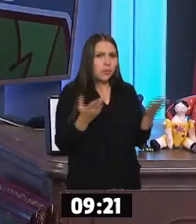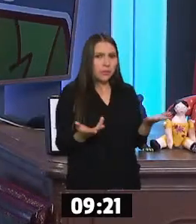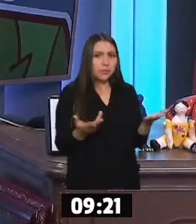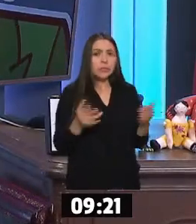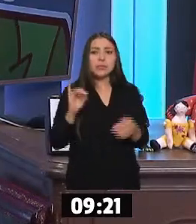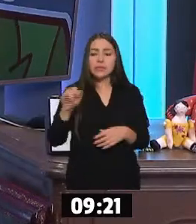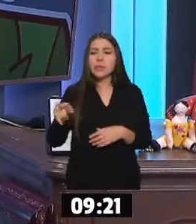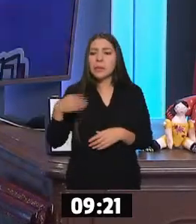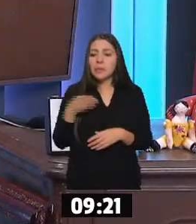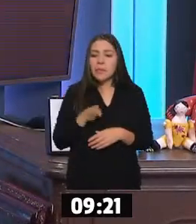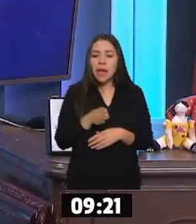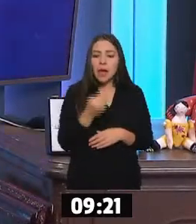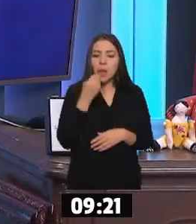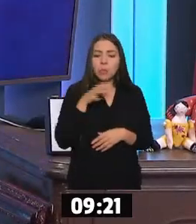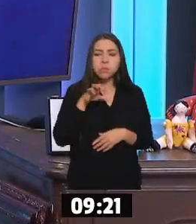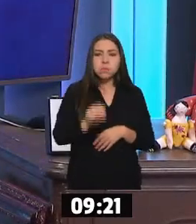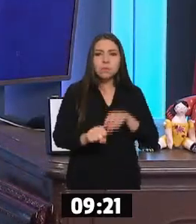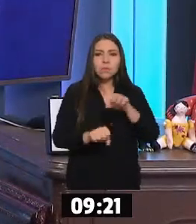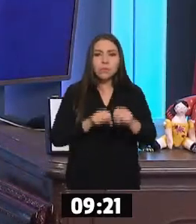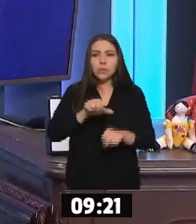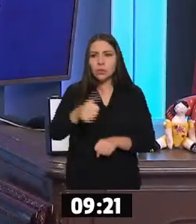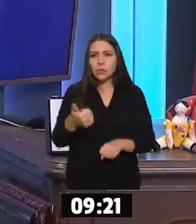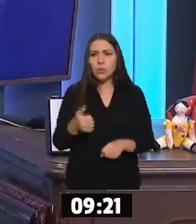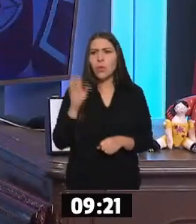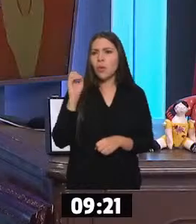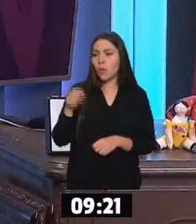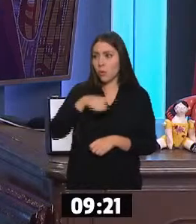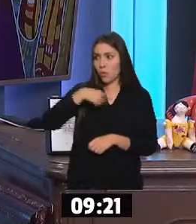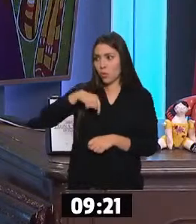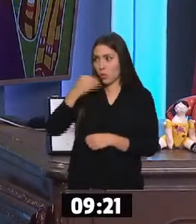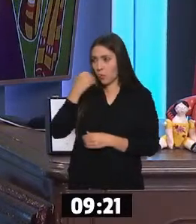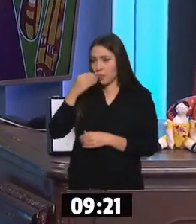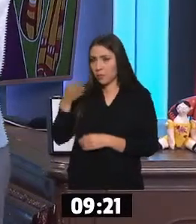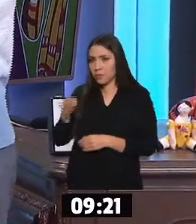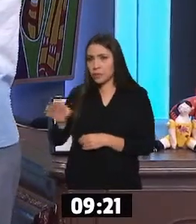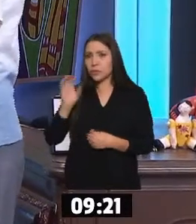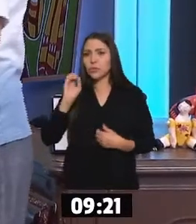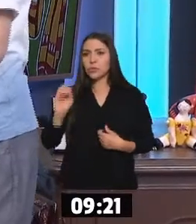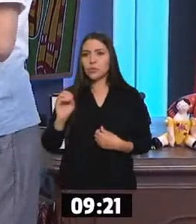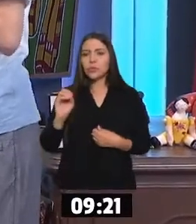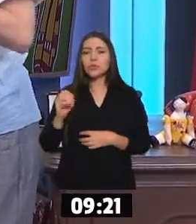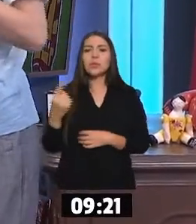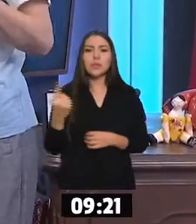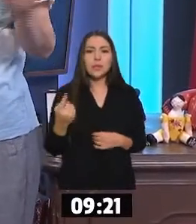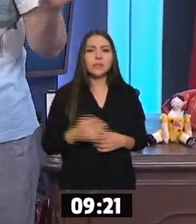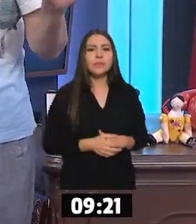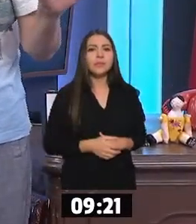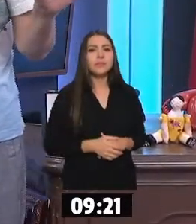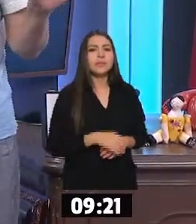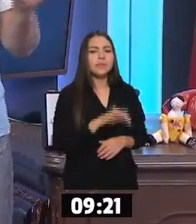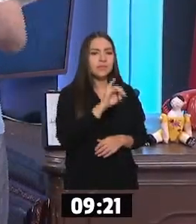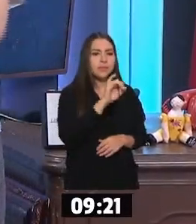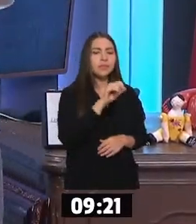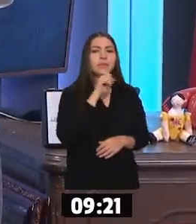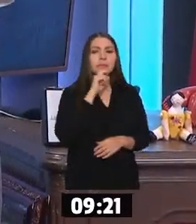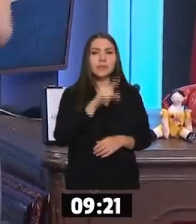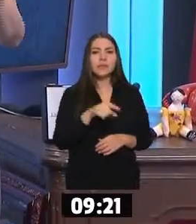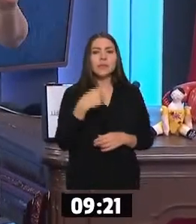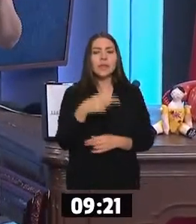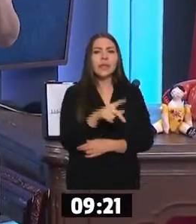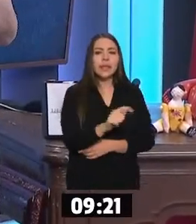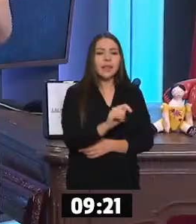comen a invadimos otros. ¿Nosotros a los peces? No, o, nos invaden. o ellos los peces. invaden las el... malditas y las mendigas tilapias, señora.